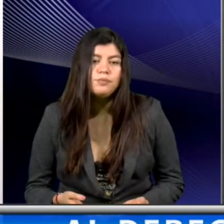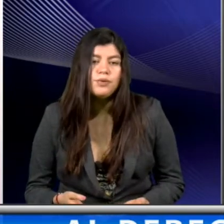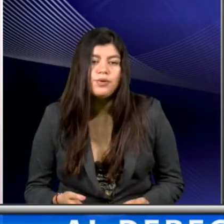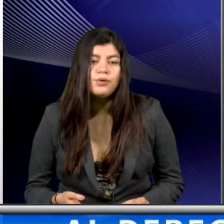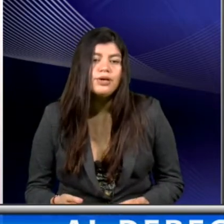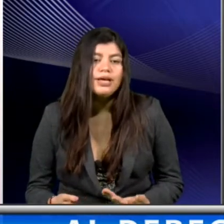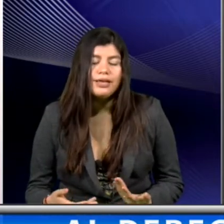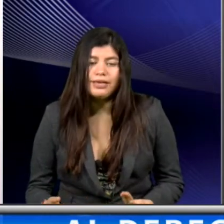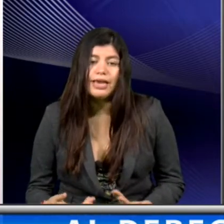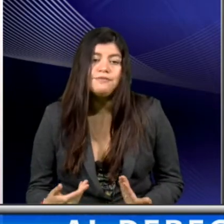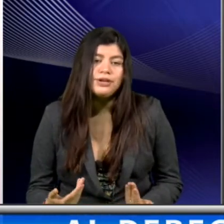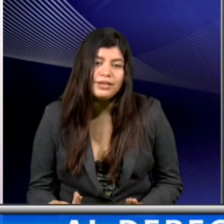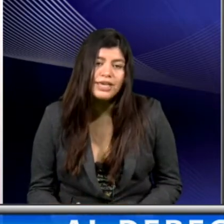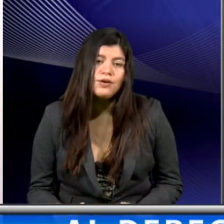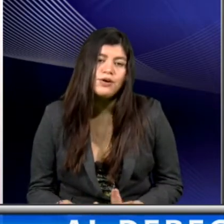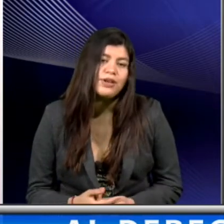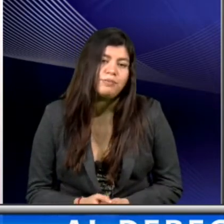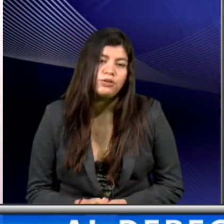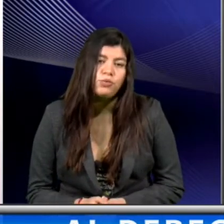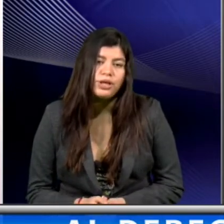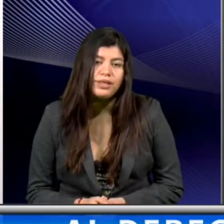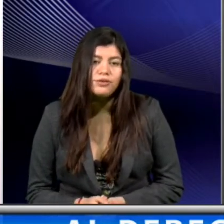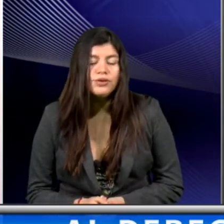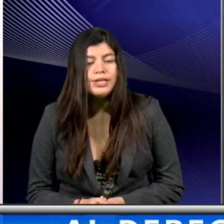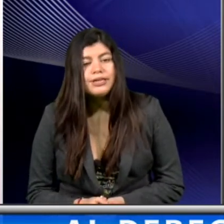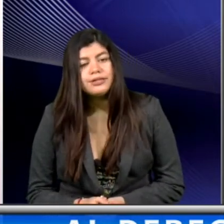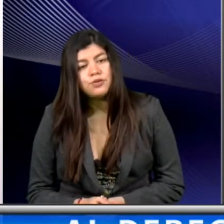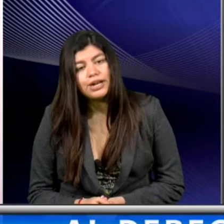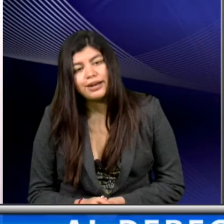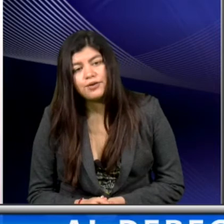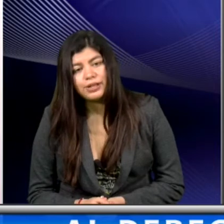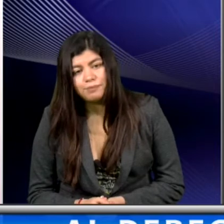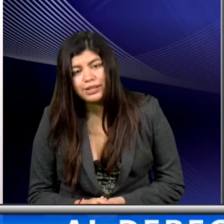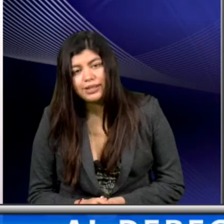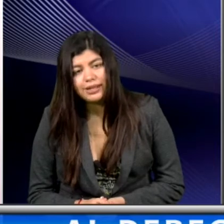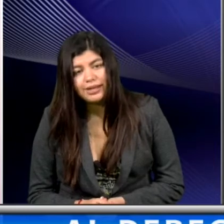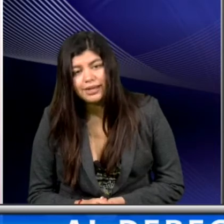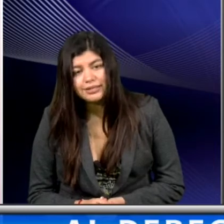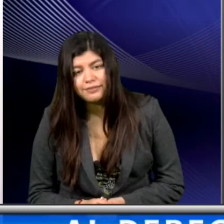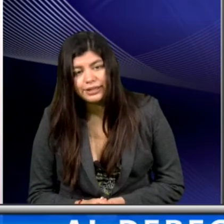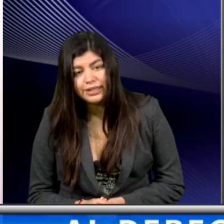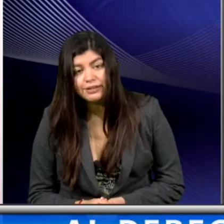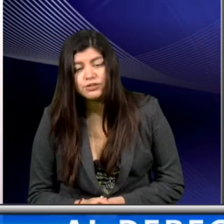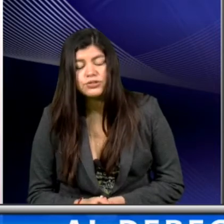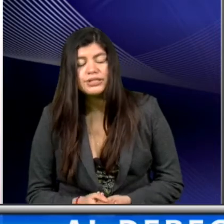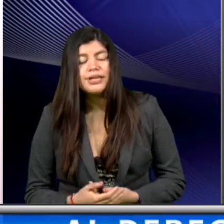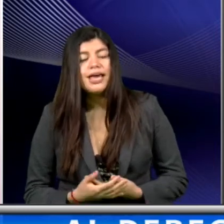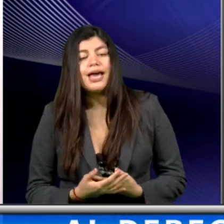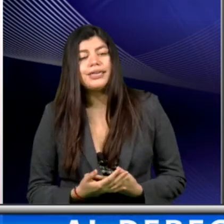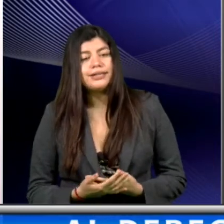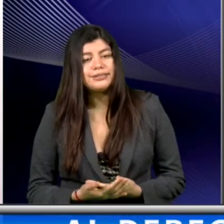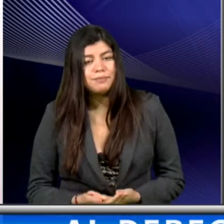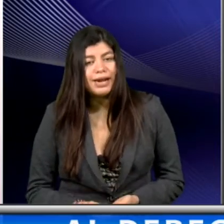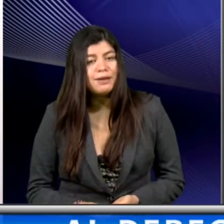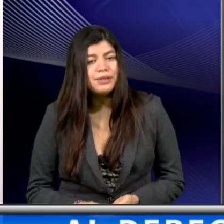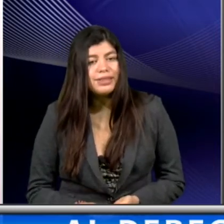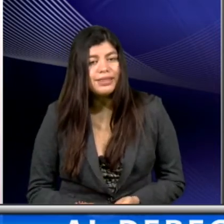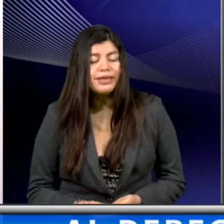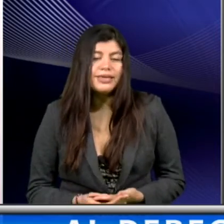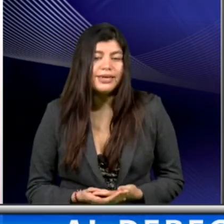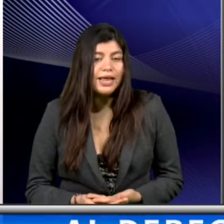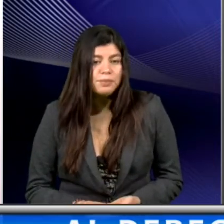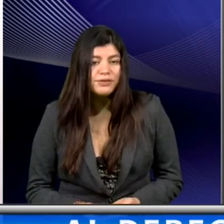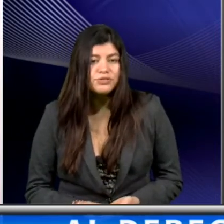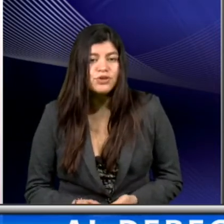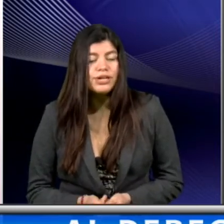algún tipo, que ha infringido el ordenamiento jurídico, corre el riesgo también de estar en cárcel efectiva. Entonces hay que extremar las